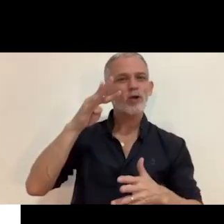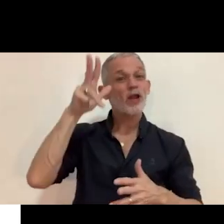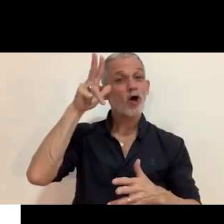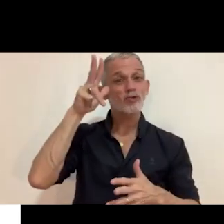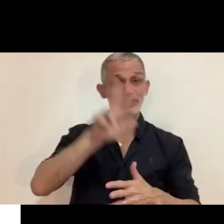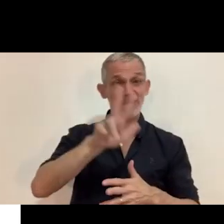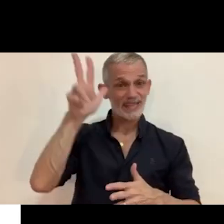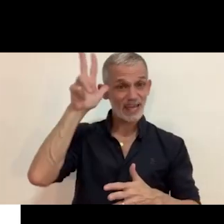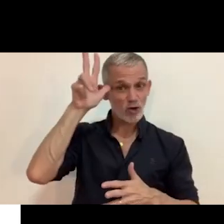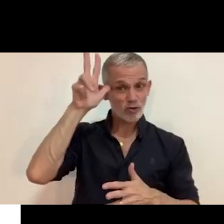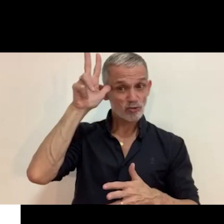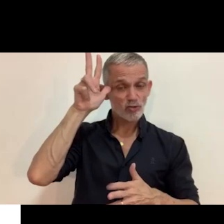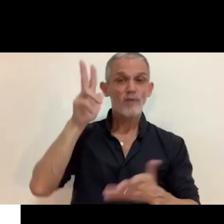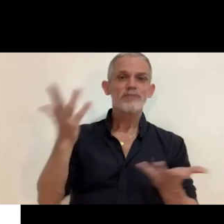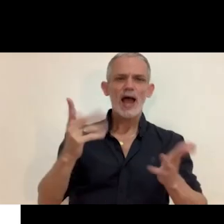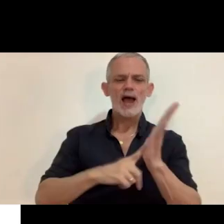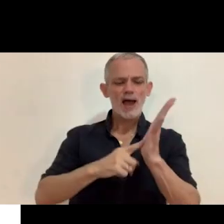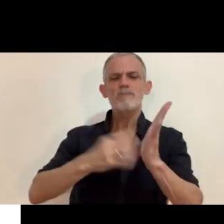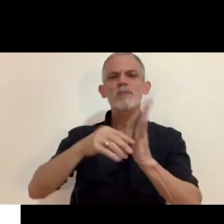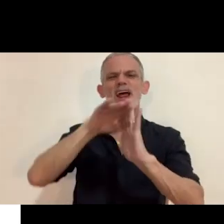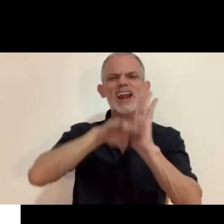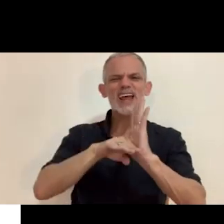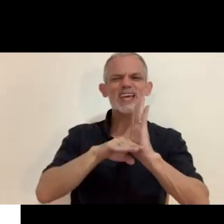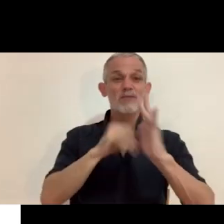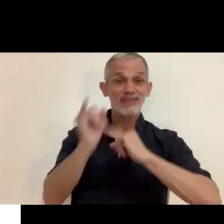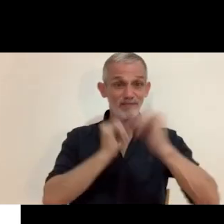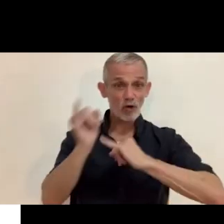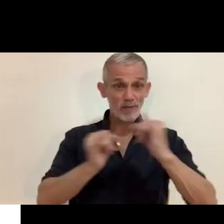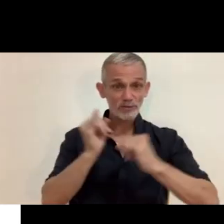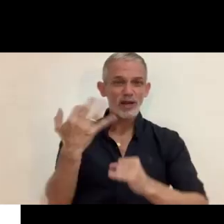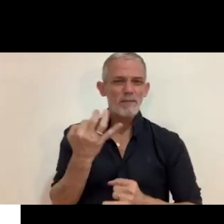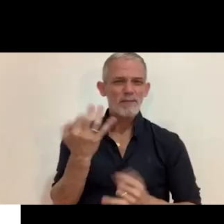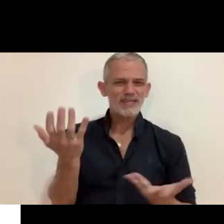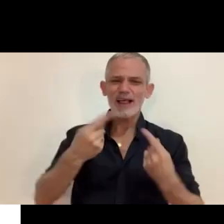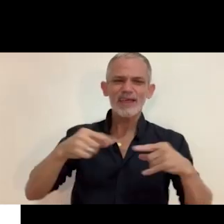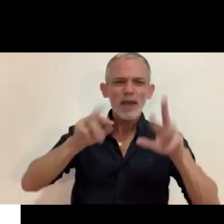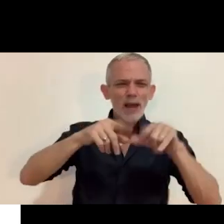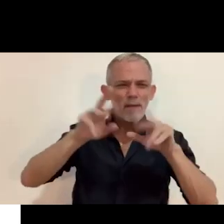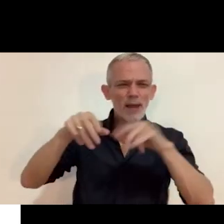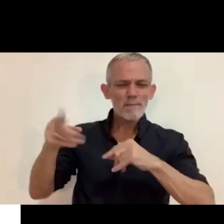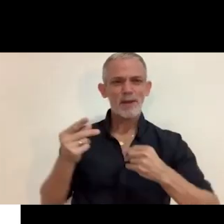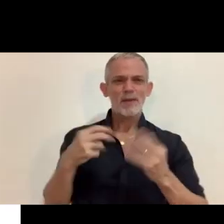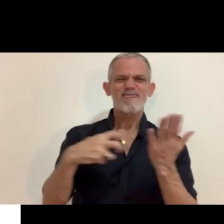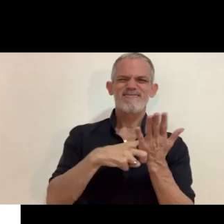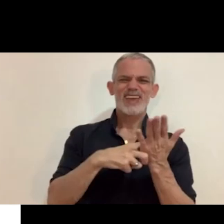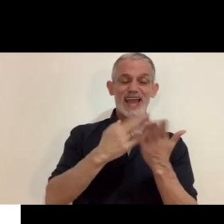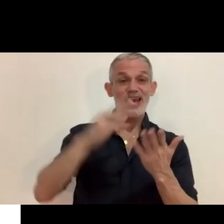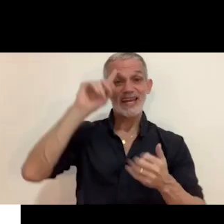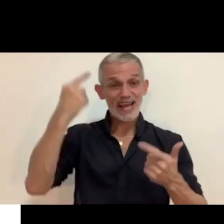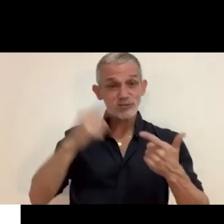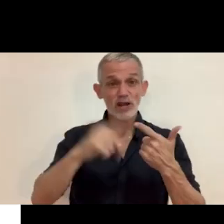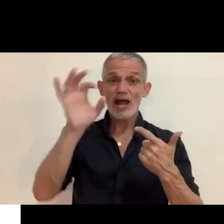4838 estableció un régimen de información de planificaciones fiscales nacionales